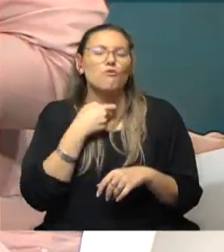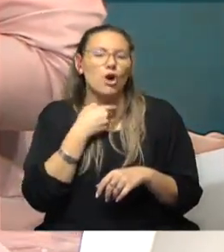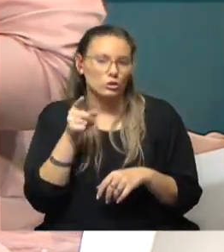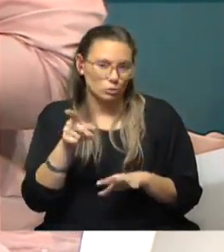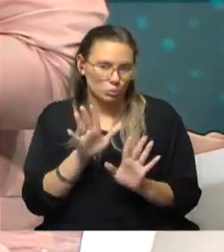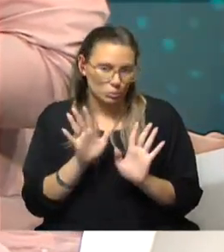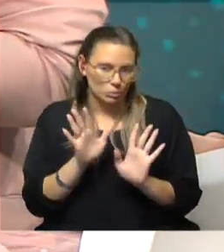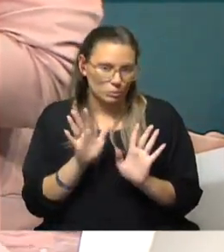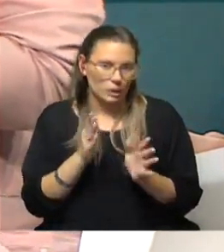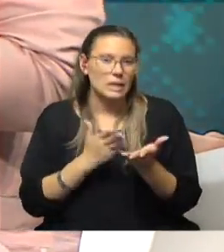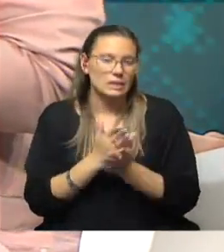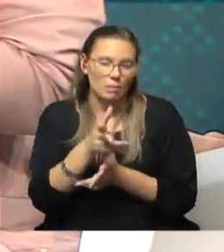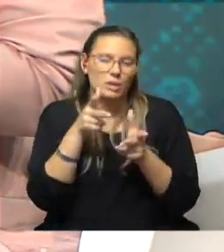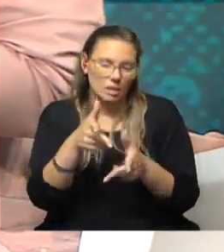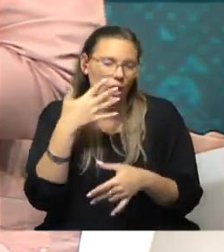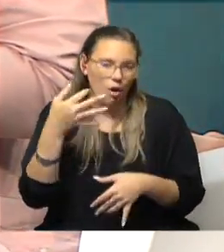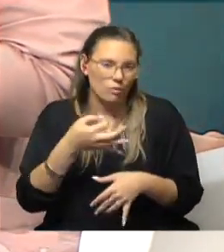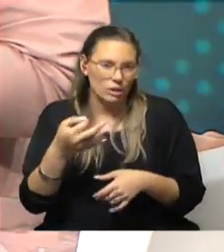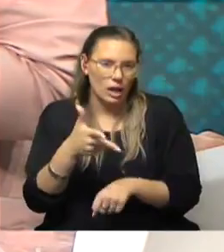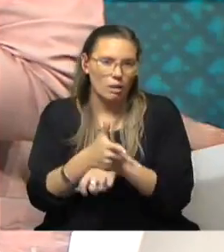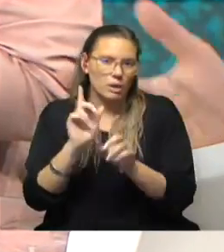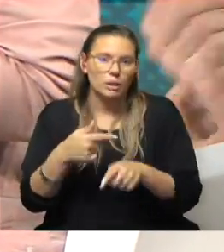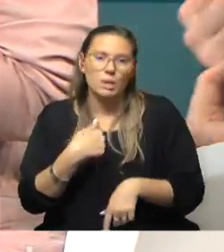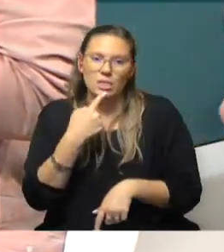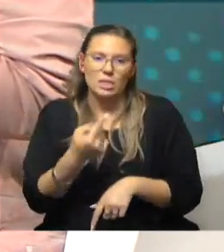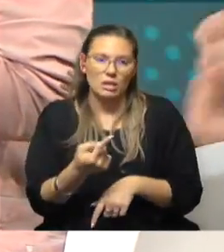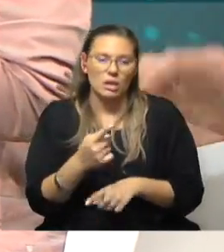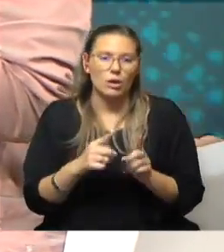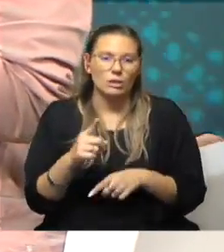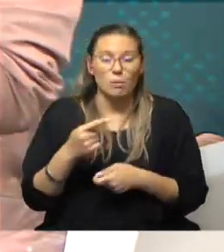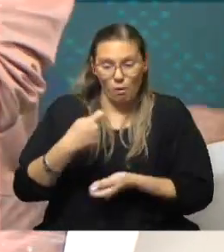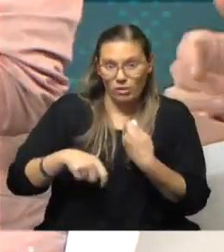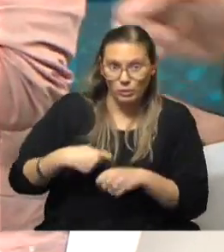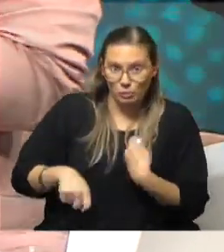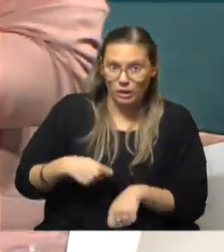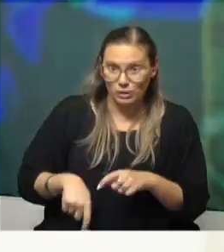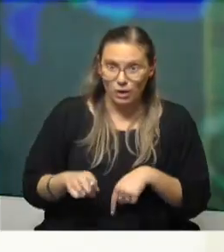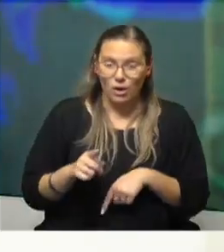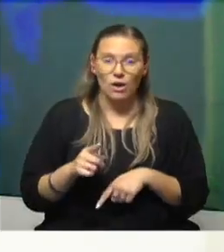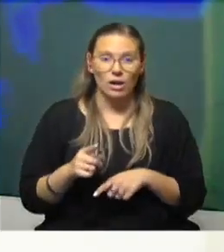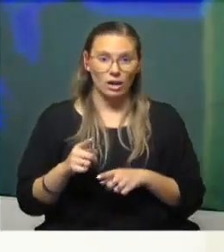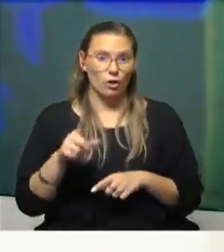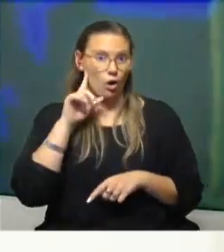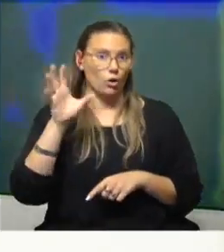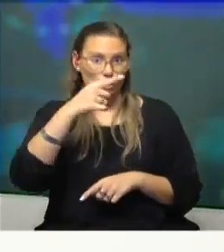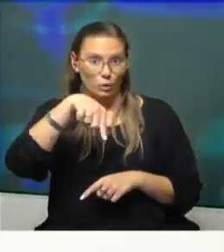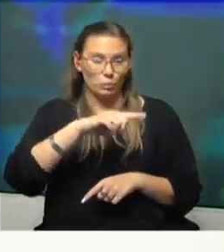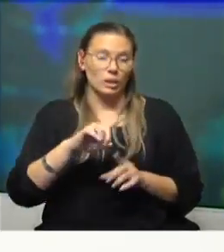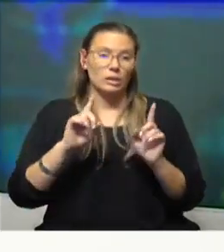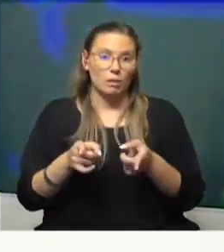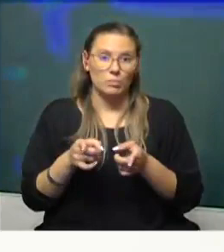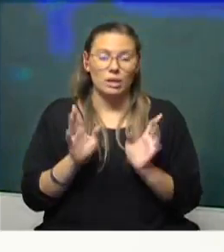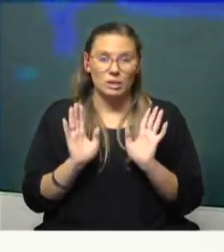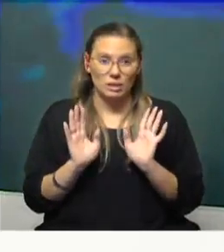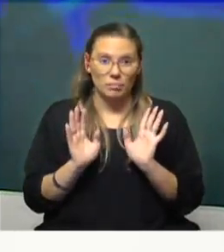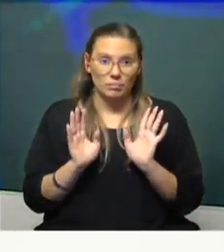sabés, ¿no? Siempre te lo digo, ¿eh? Te lo digo fuera de cámara, todo. Estamos a ver en el vestuario... Con mi voz y con el oído de ustedes, pero por favor. ¿Cantaste tango